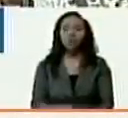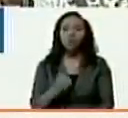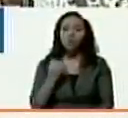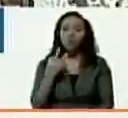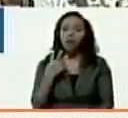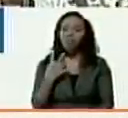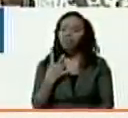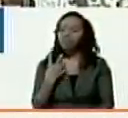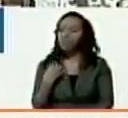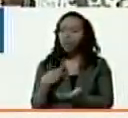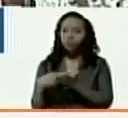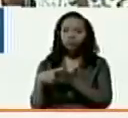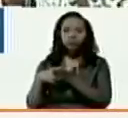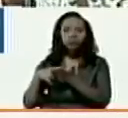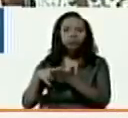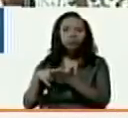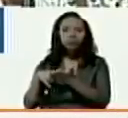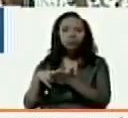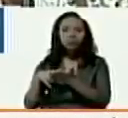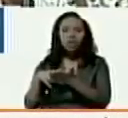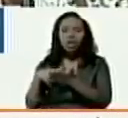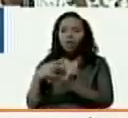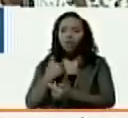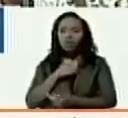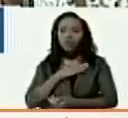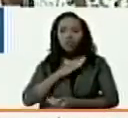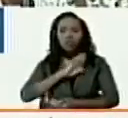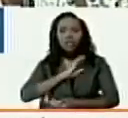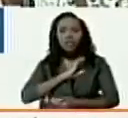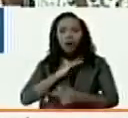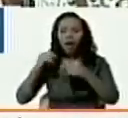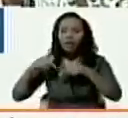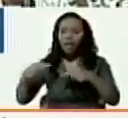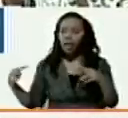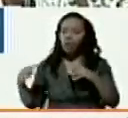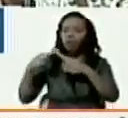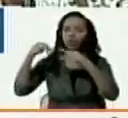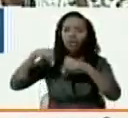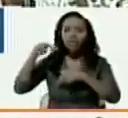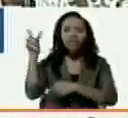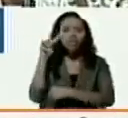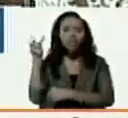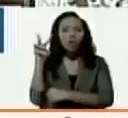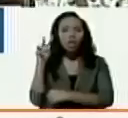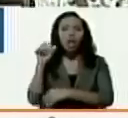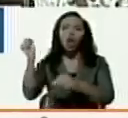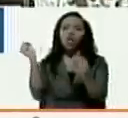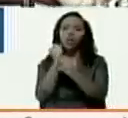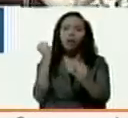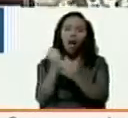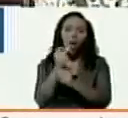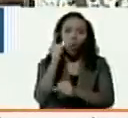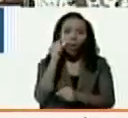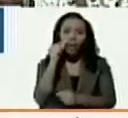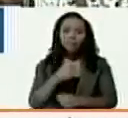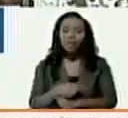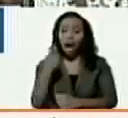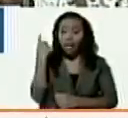resoluciones hemos tenido de estos encuentros aquí en Venezuela? De los trabajadores. Ayer